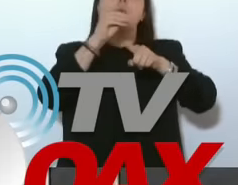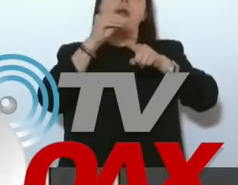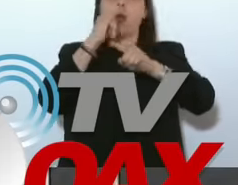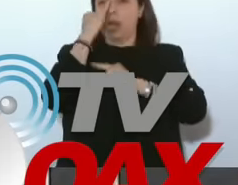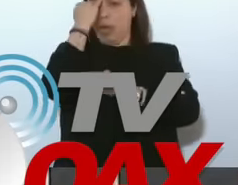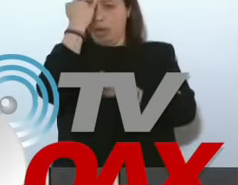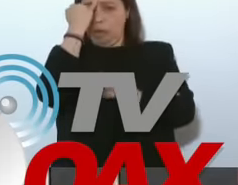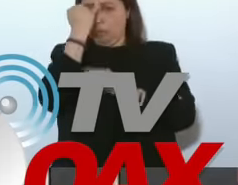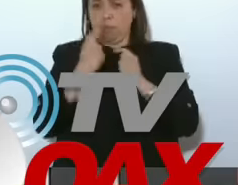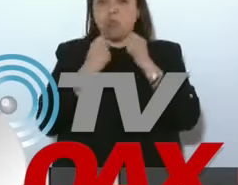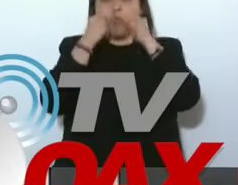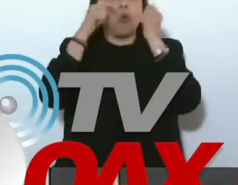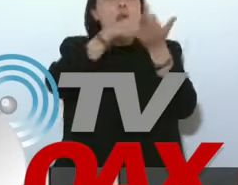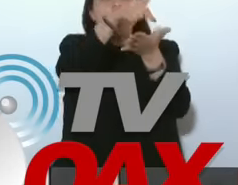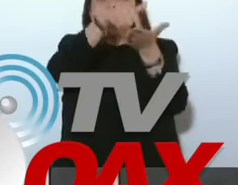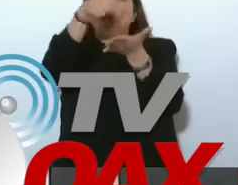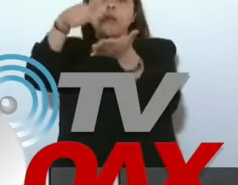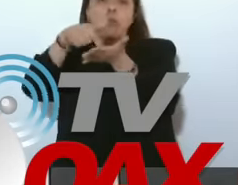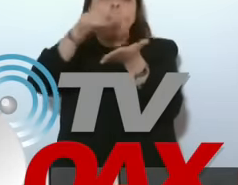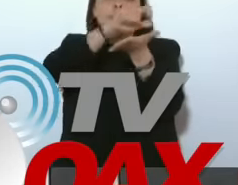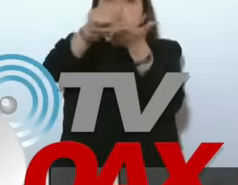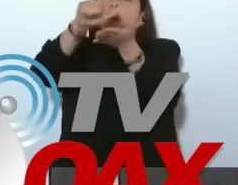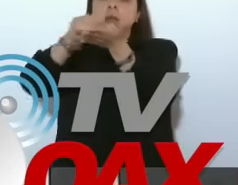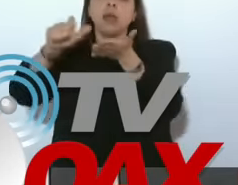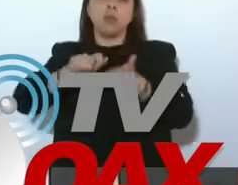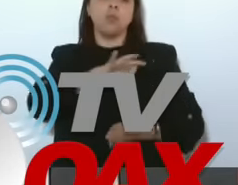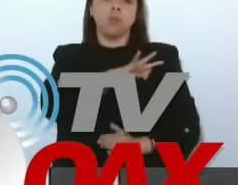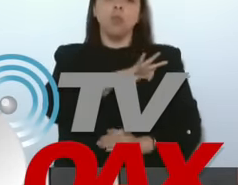lugar donde